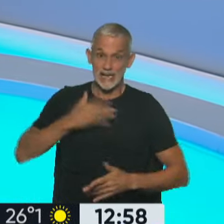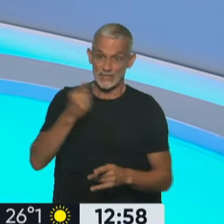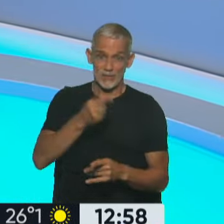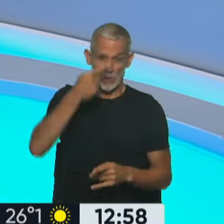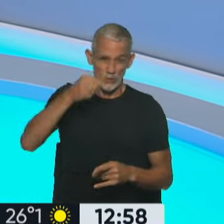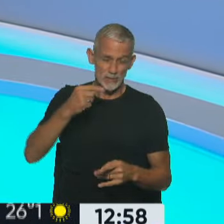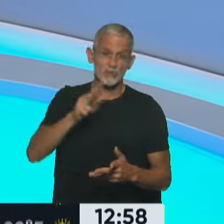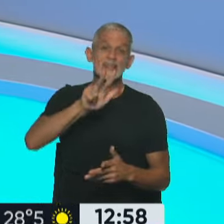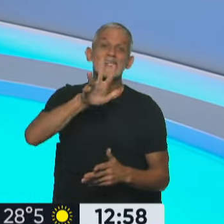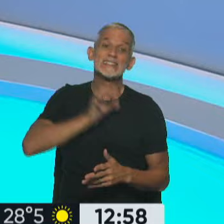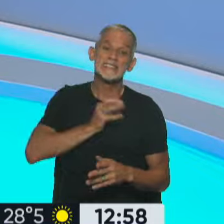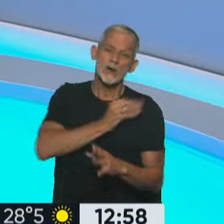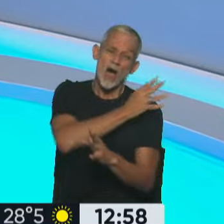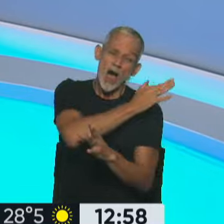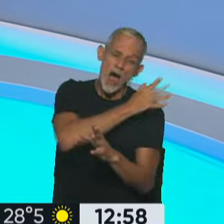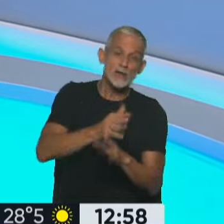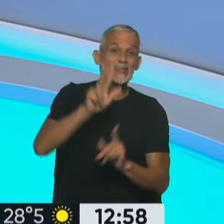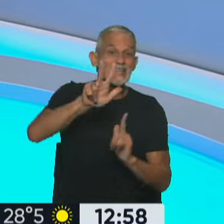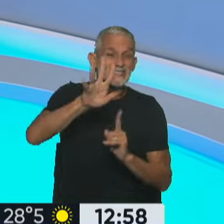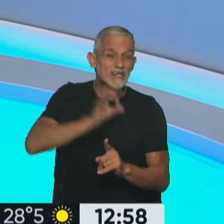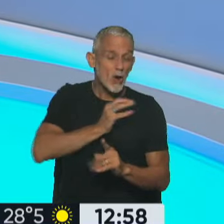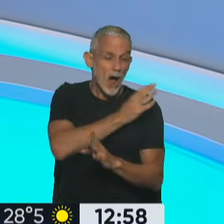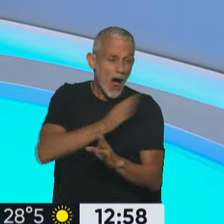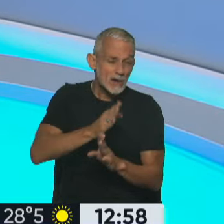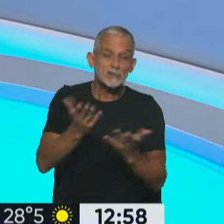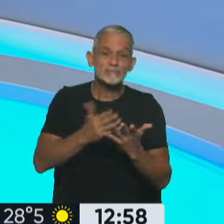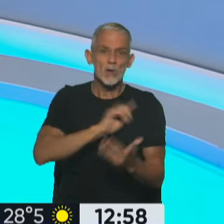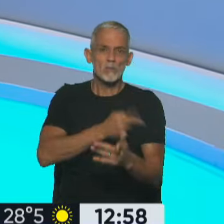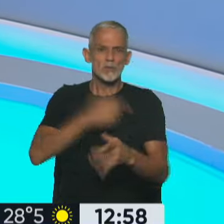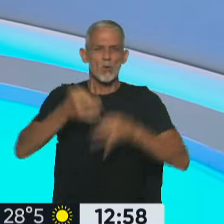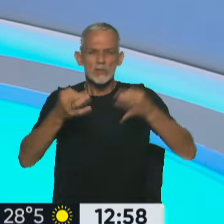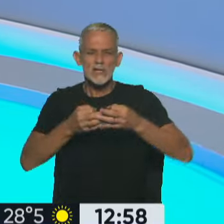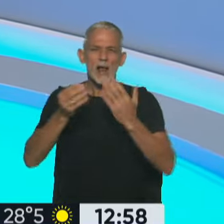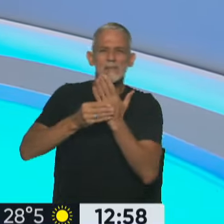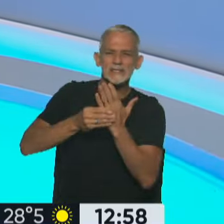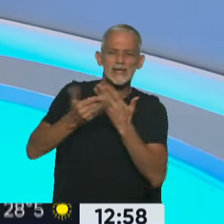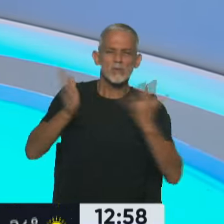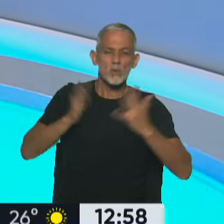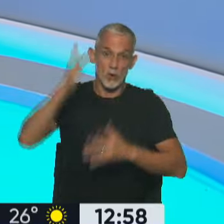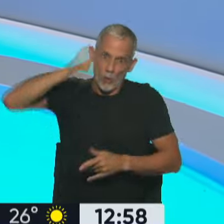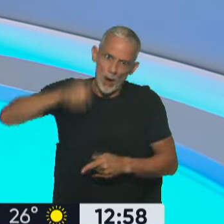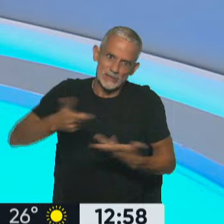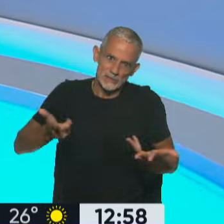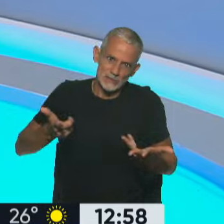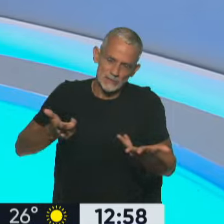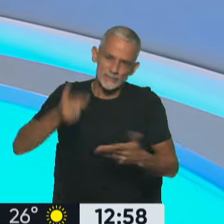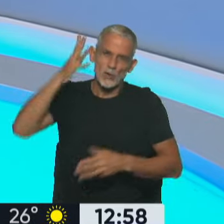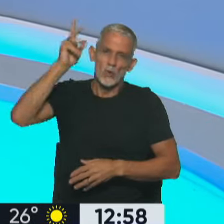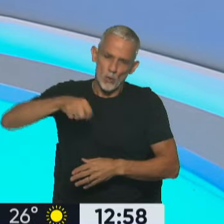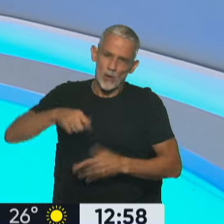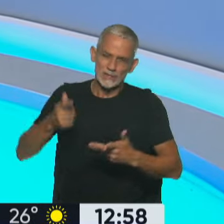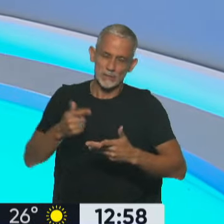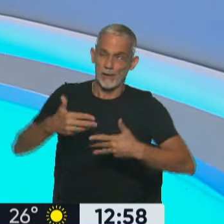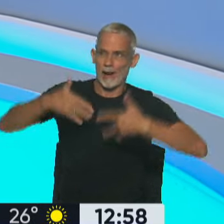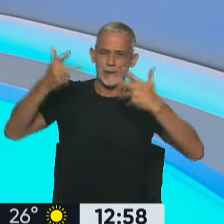últimos 35 años aproximadamente, el Poder Judicial, los ministerios públicos, los magistrados judiciales en realidad, no hablemos de